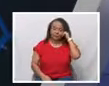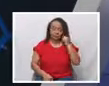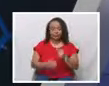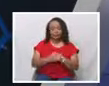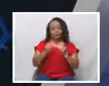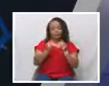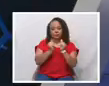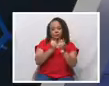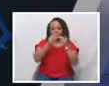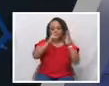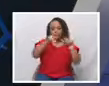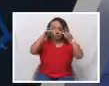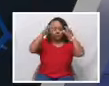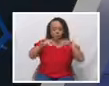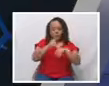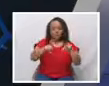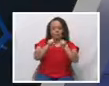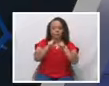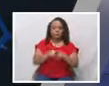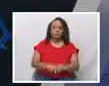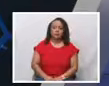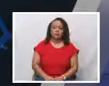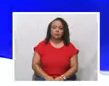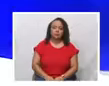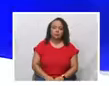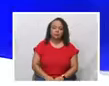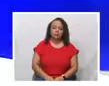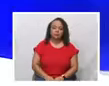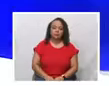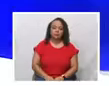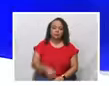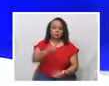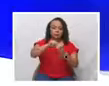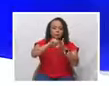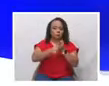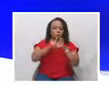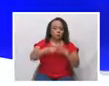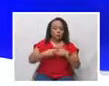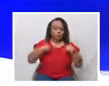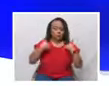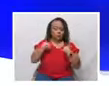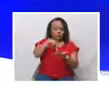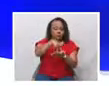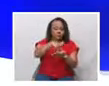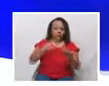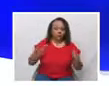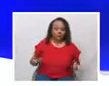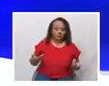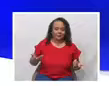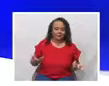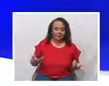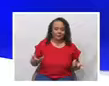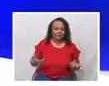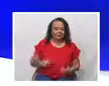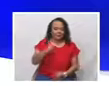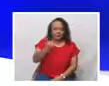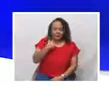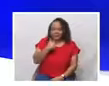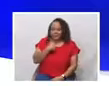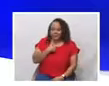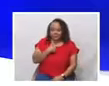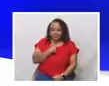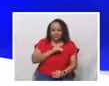con tanta gente, la ayuda. Además, lo que hay que destacar de inicio es la felicidad de Sherman Whitty. O sea, no tuvo